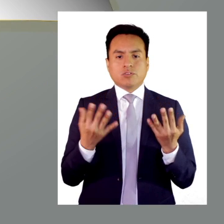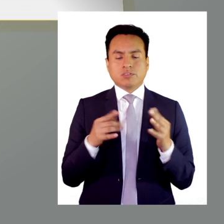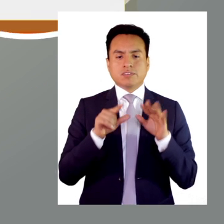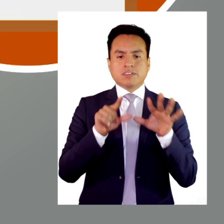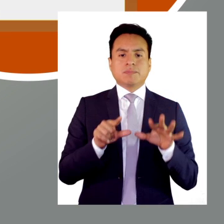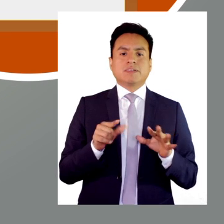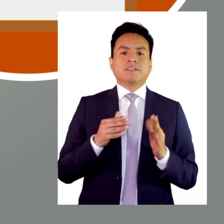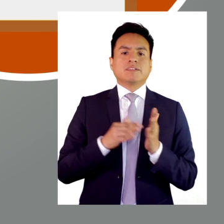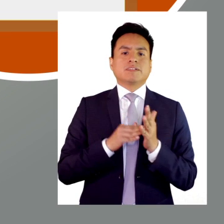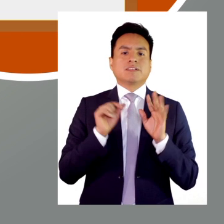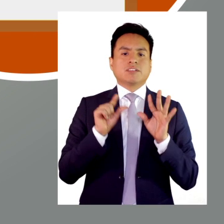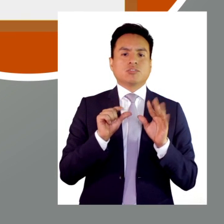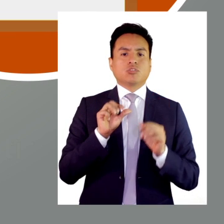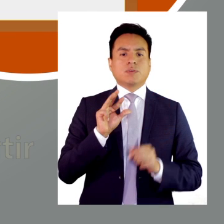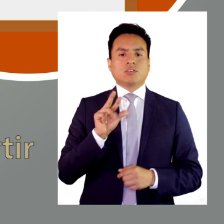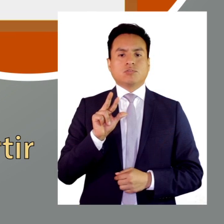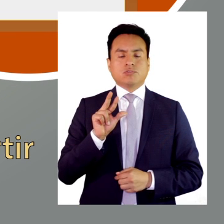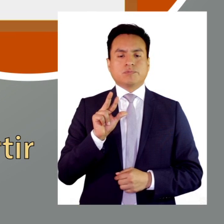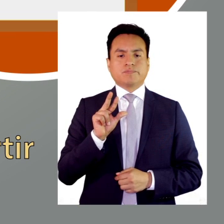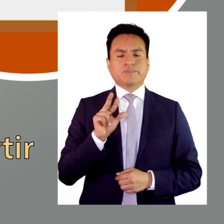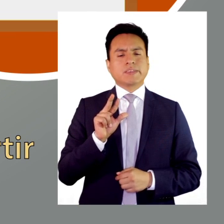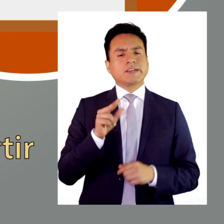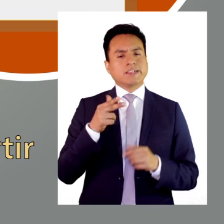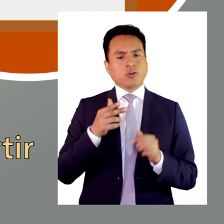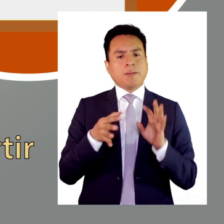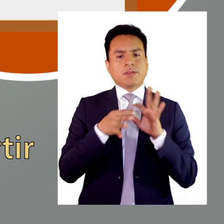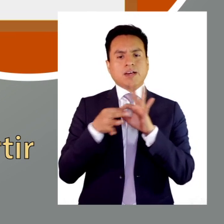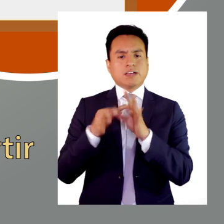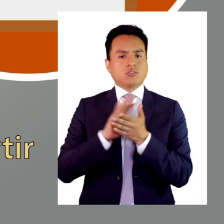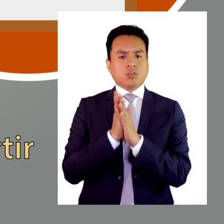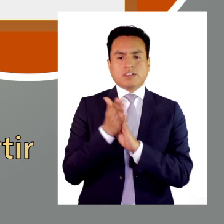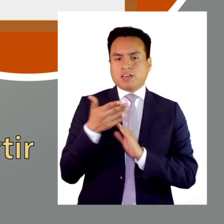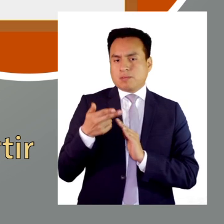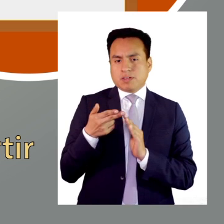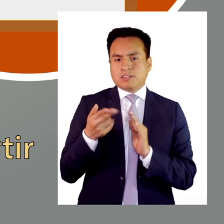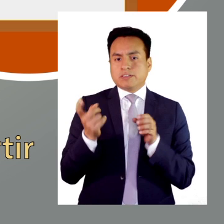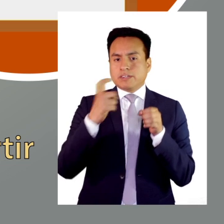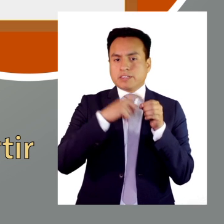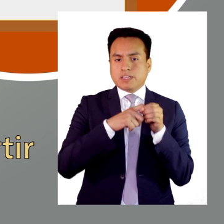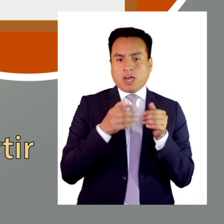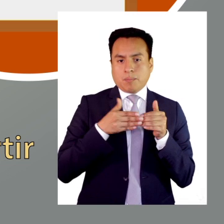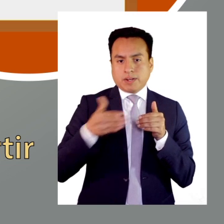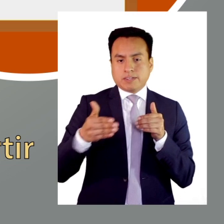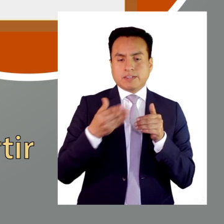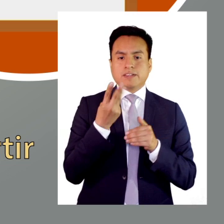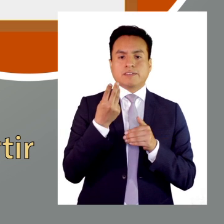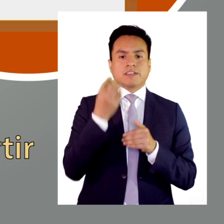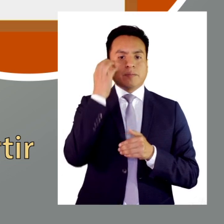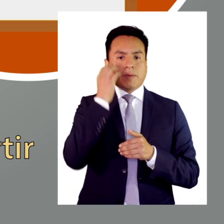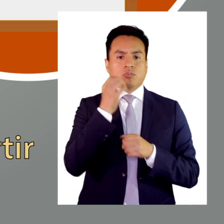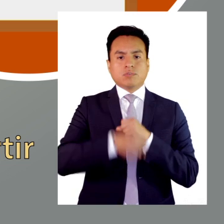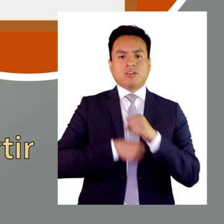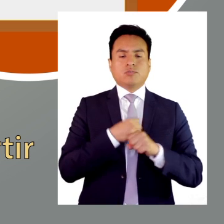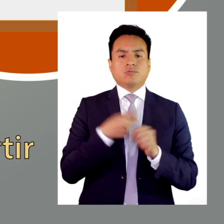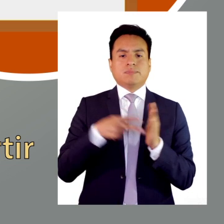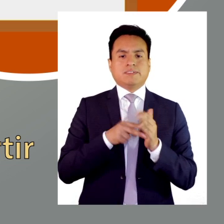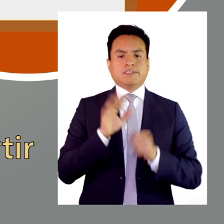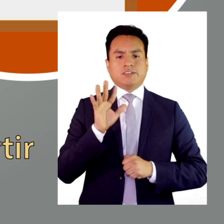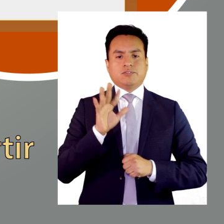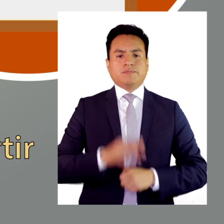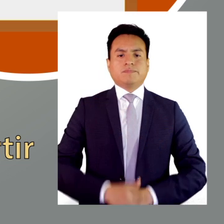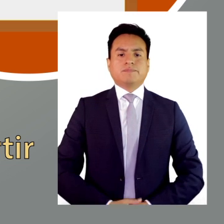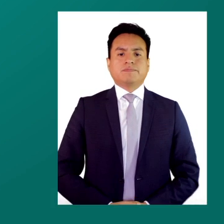número 17 1798 que es aplicada a todas las armas inscritas a partir del 13 de mayo de